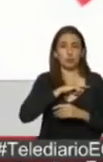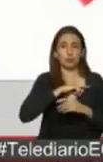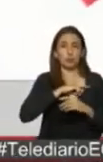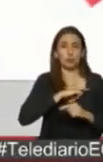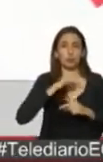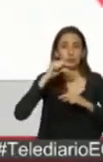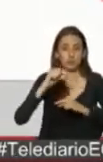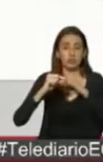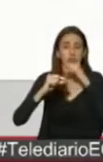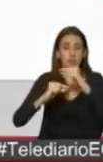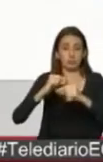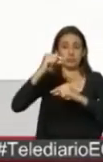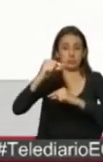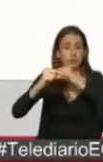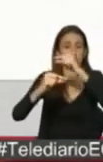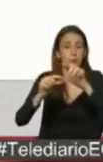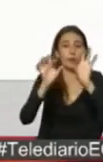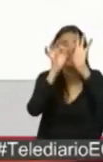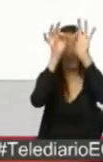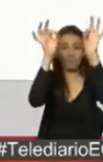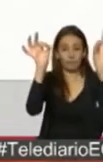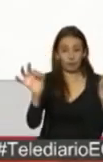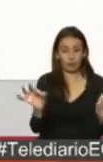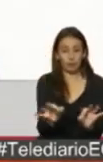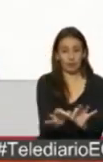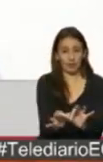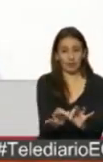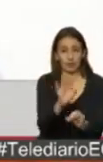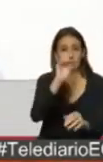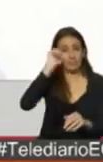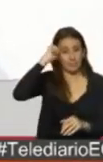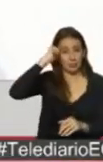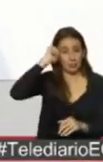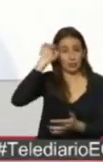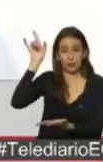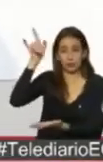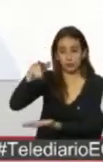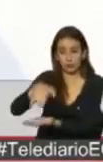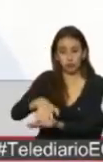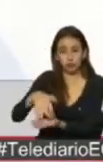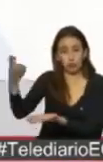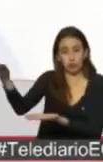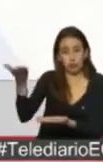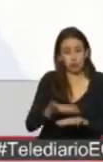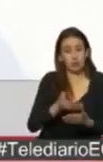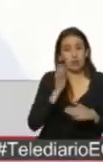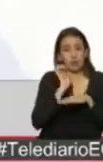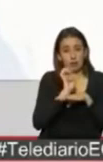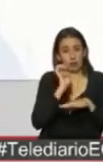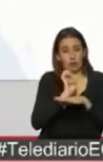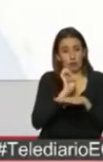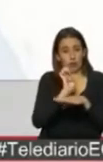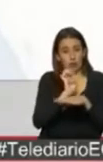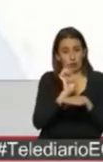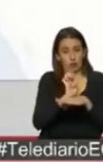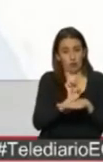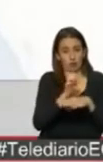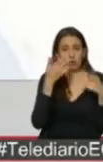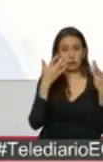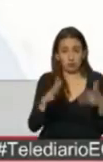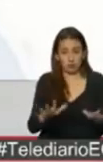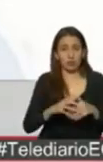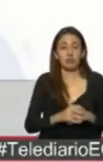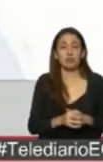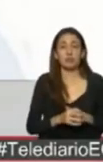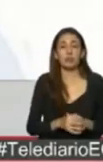nosotros el formulario del el acta de compromiso que deben hacer los viajeros que vengan de los países que se ha